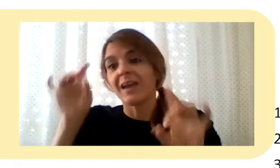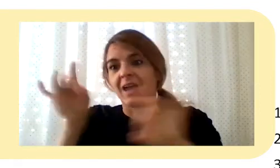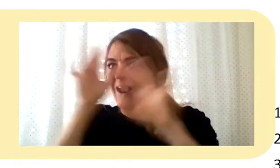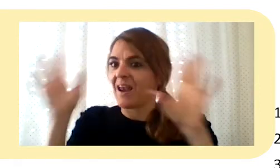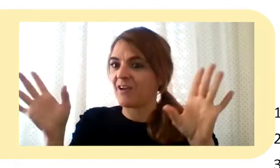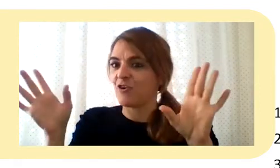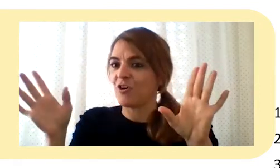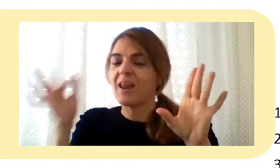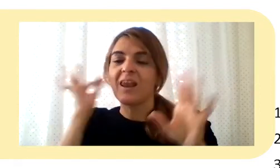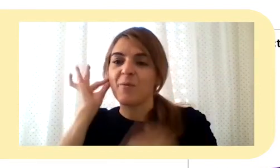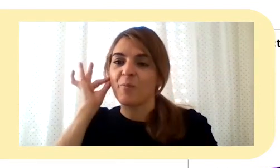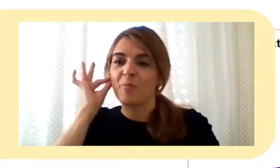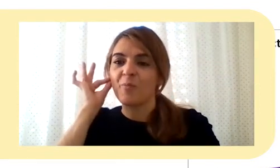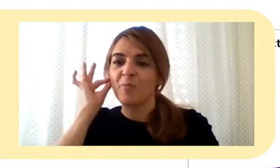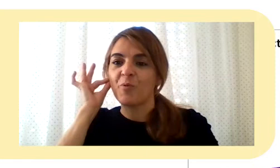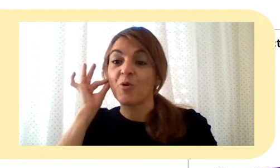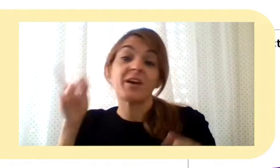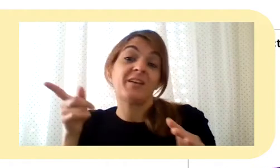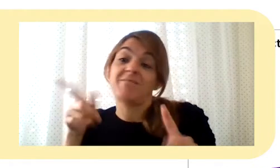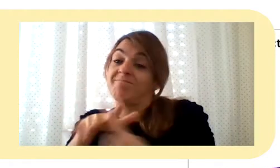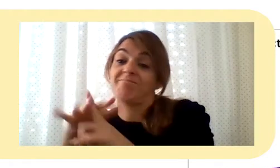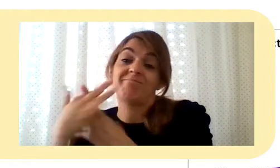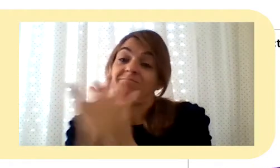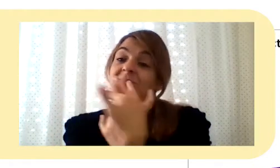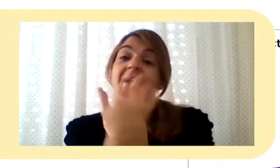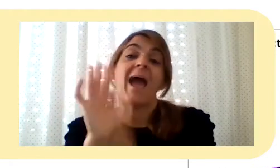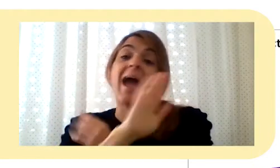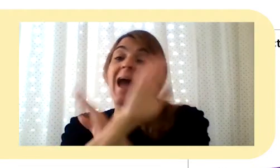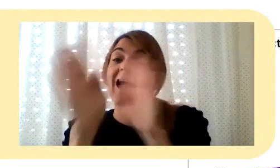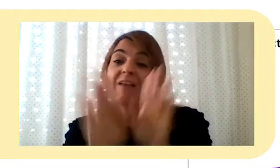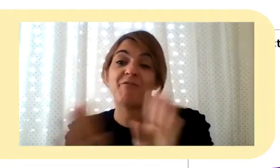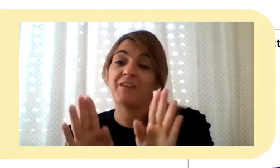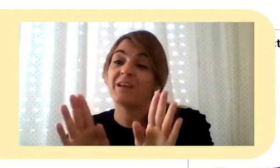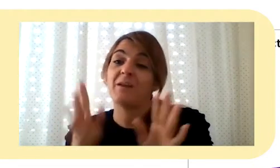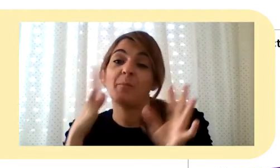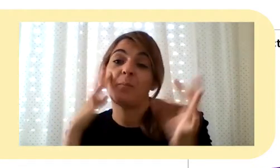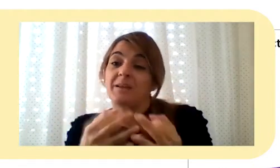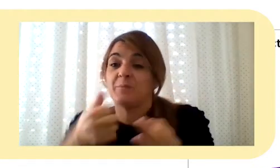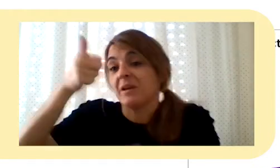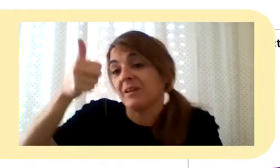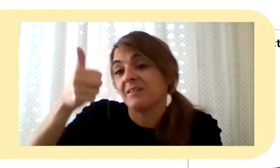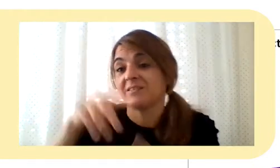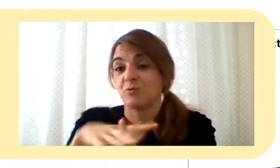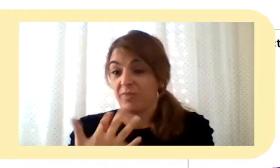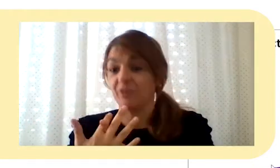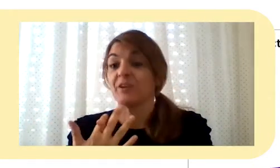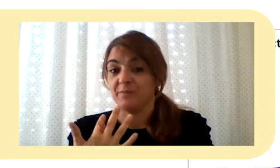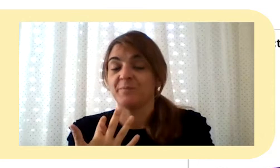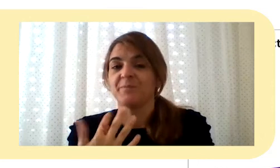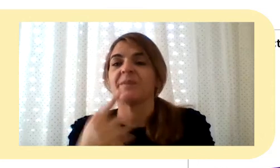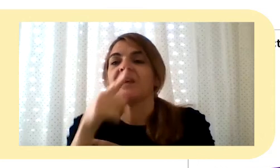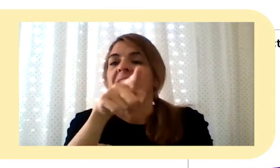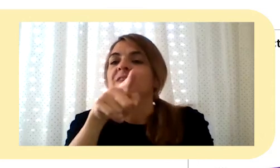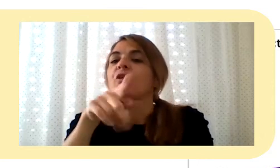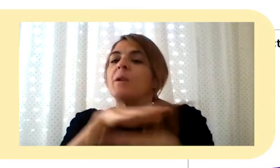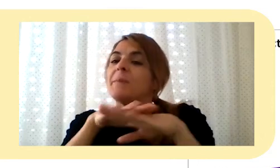mujeres en entornos o nos hemos movido en entornos de riesgo. Aquí lo tenéis de otra manera, con los datos del Ministerio.